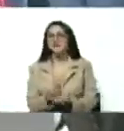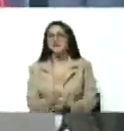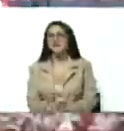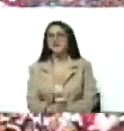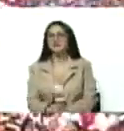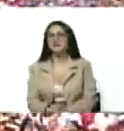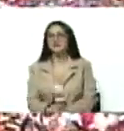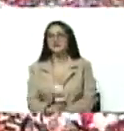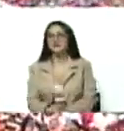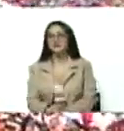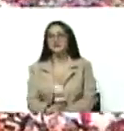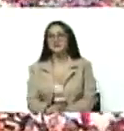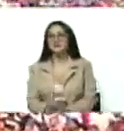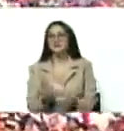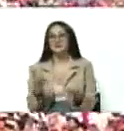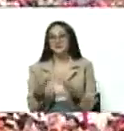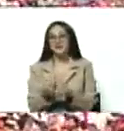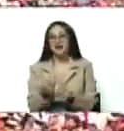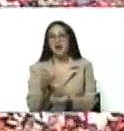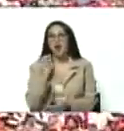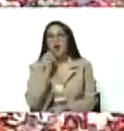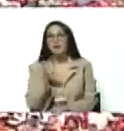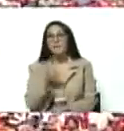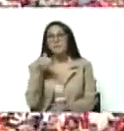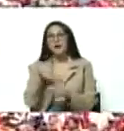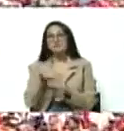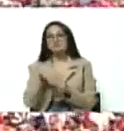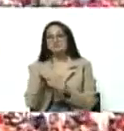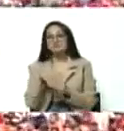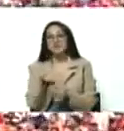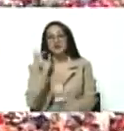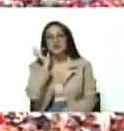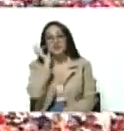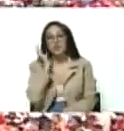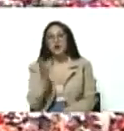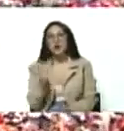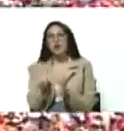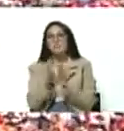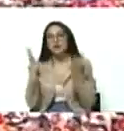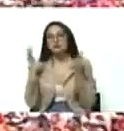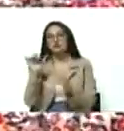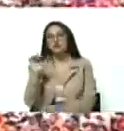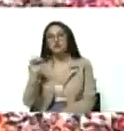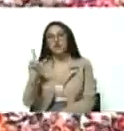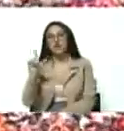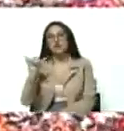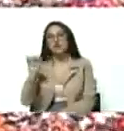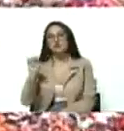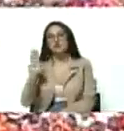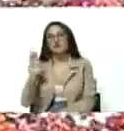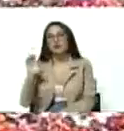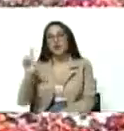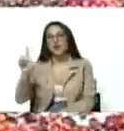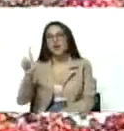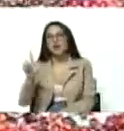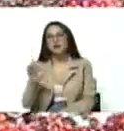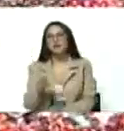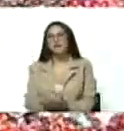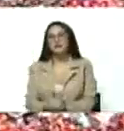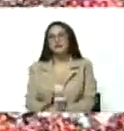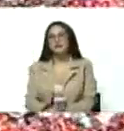acompañado por la joven más votada de la V. Chamal, un gran aplauso a Yolisbel Villarruel de